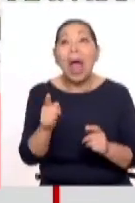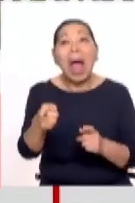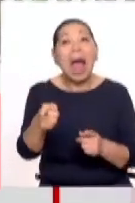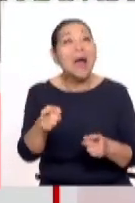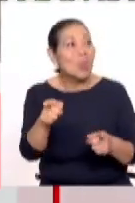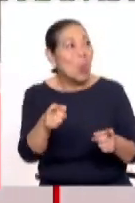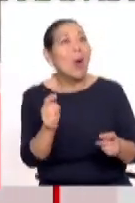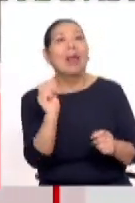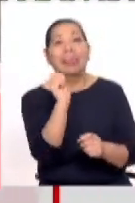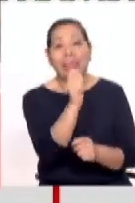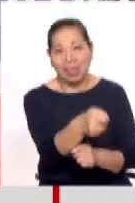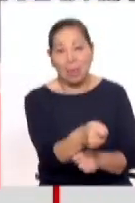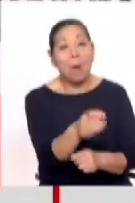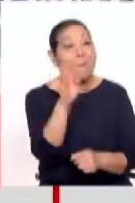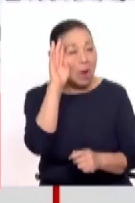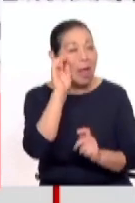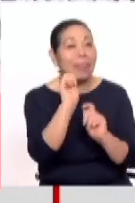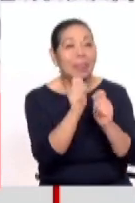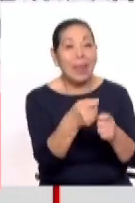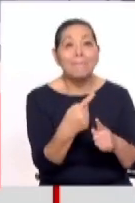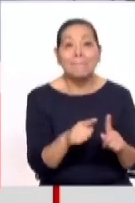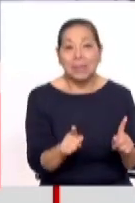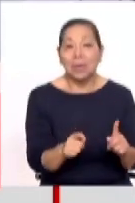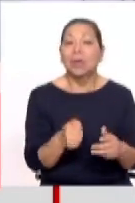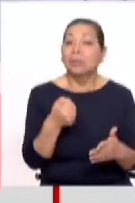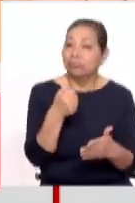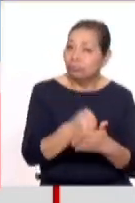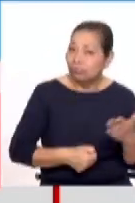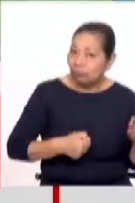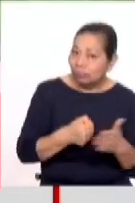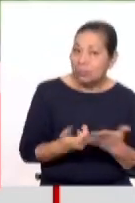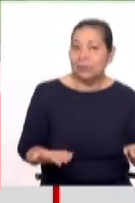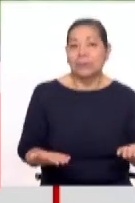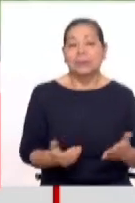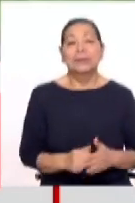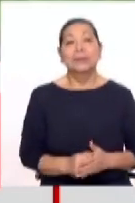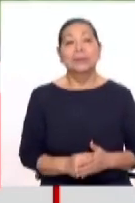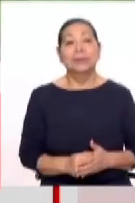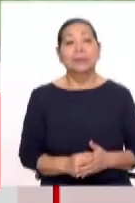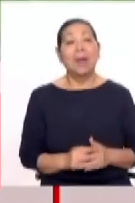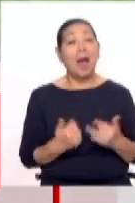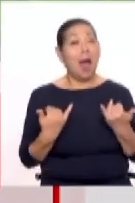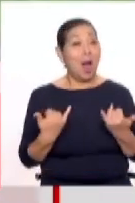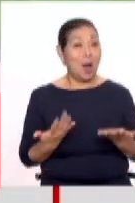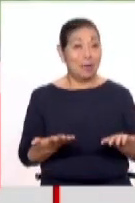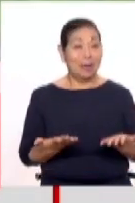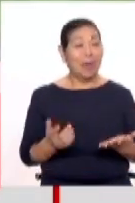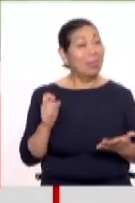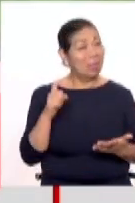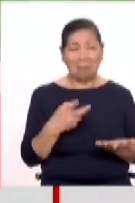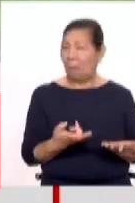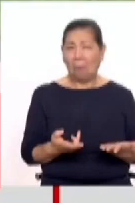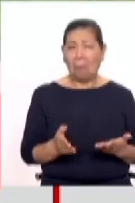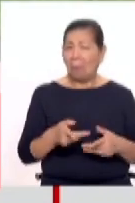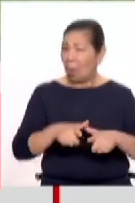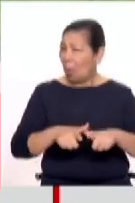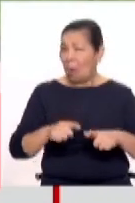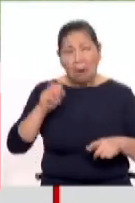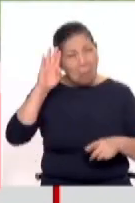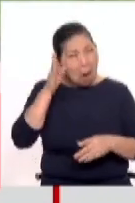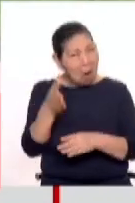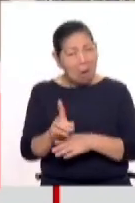¿no? Entonces es importante también participar en la lucha de estos delitos. Ahora no es tan difícil, no es necesario ir a la